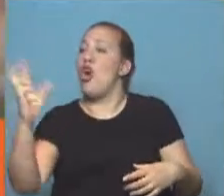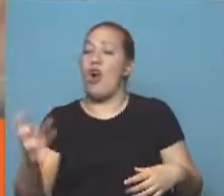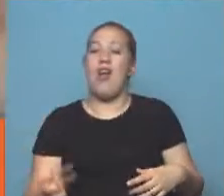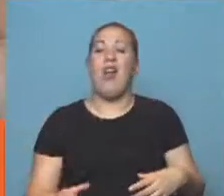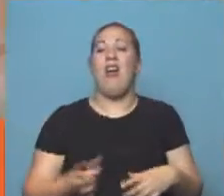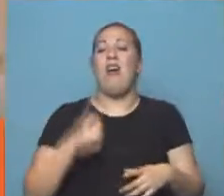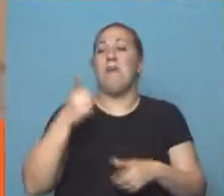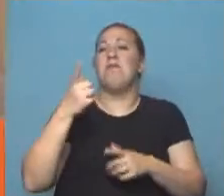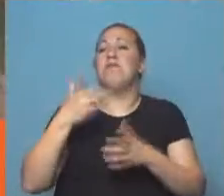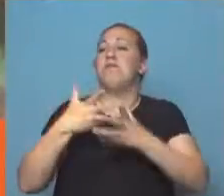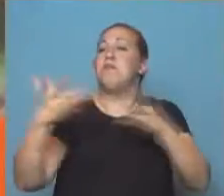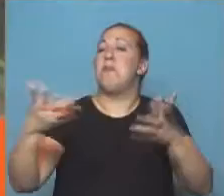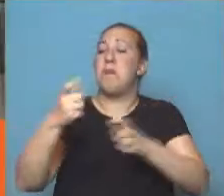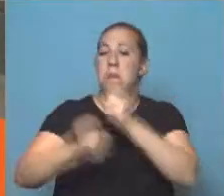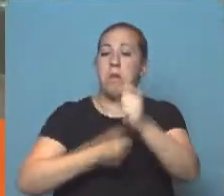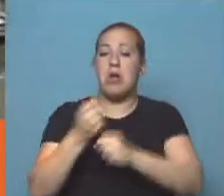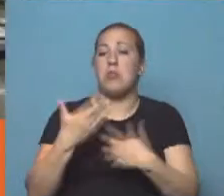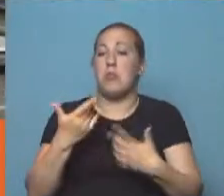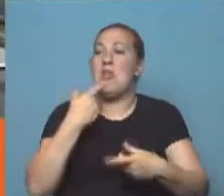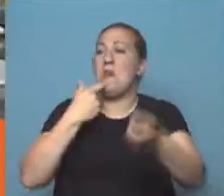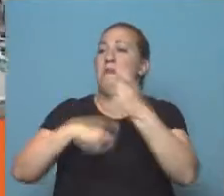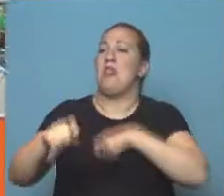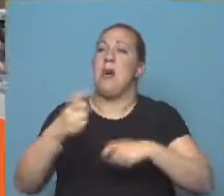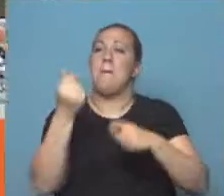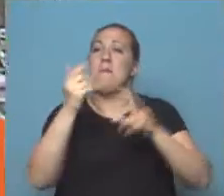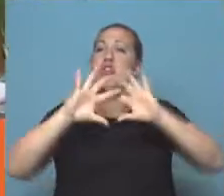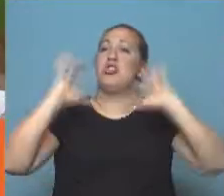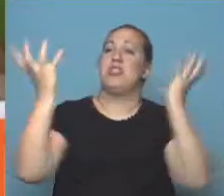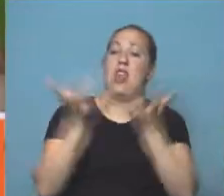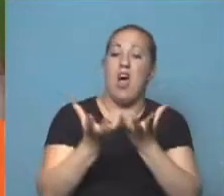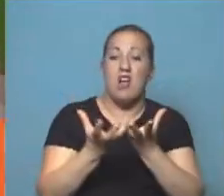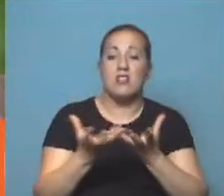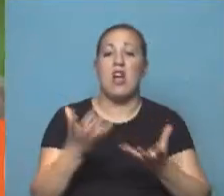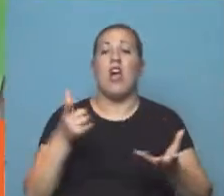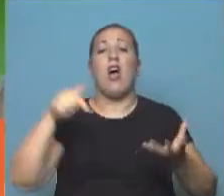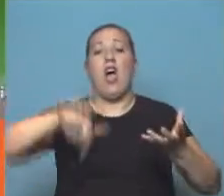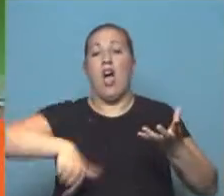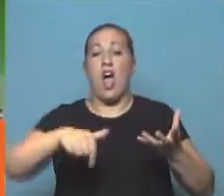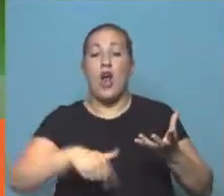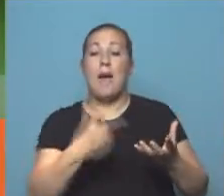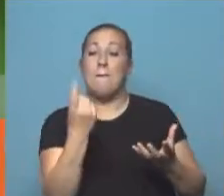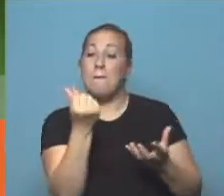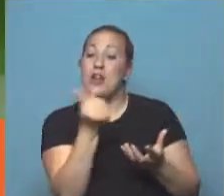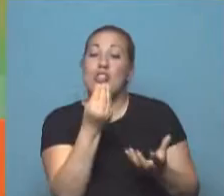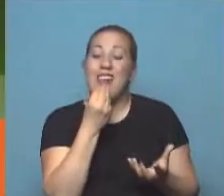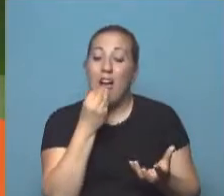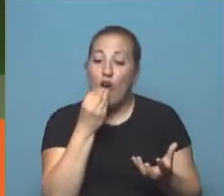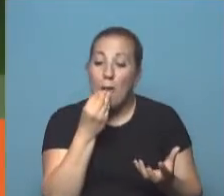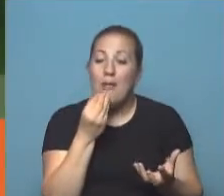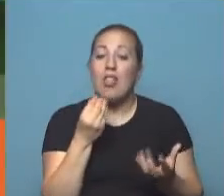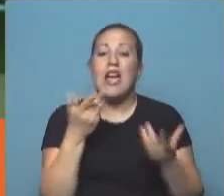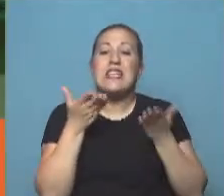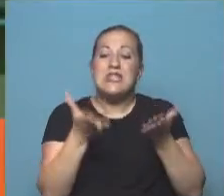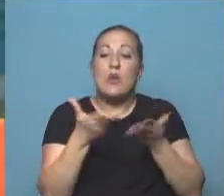sectores concentrados vendan sus precios y sus productos a precios internacionales y generaron un impacto sobre los precios de los alimentos, de los